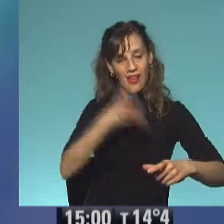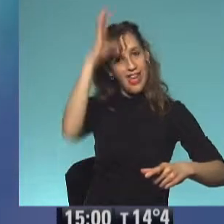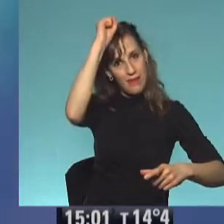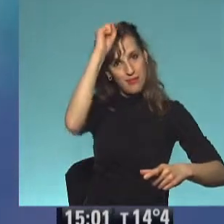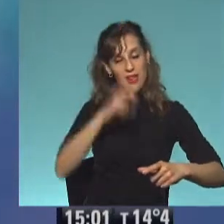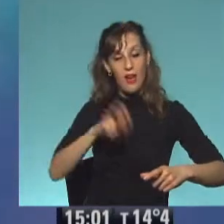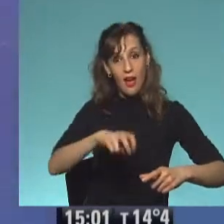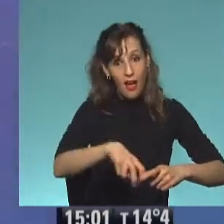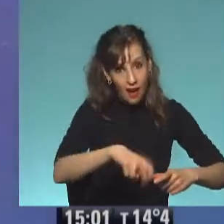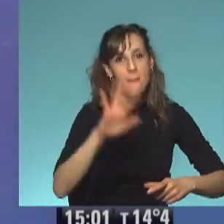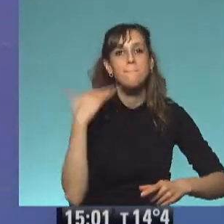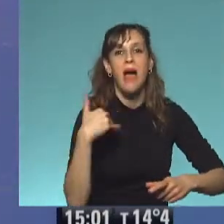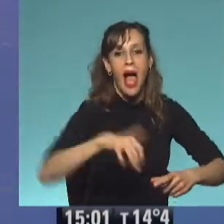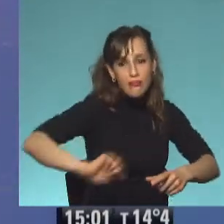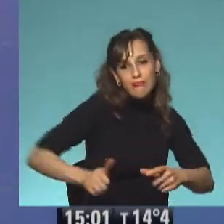listo